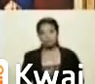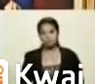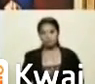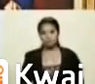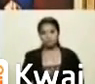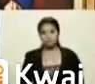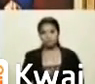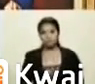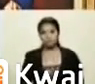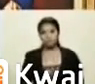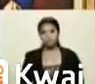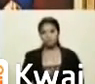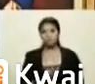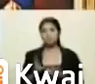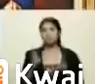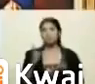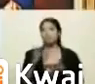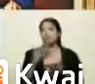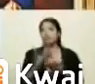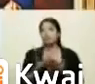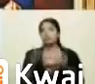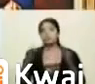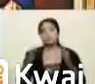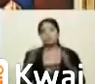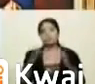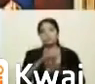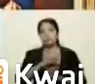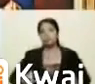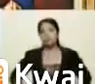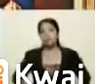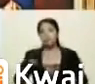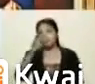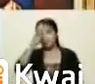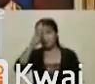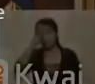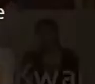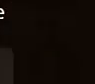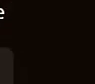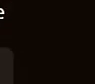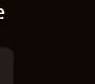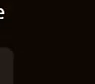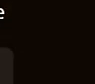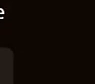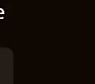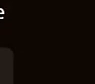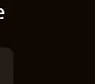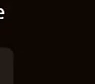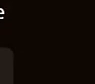Clamo por el espíritu verdadero cristiano del Papa y creo...